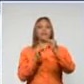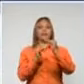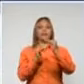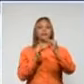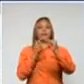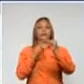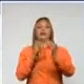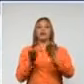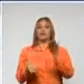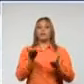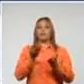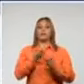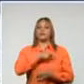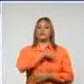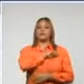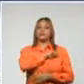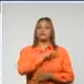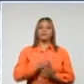del día de ayer.